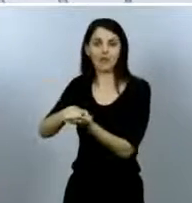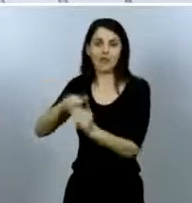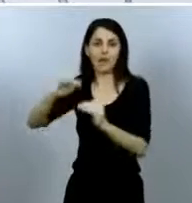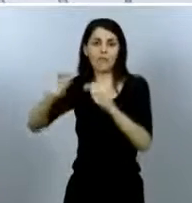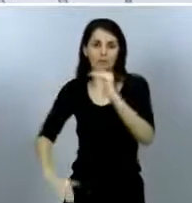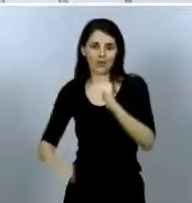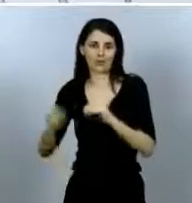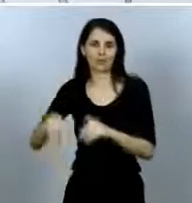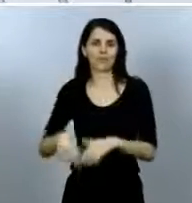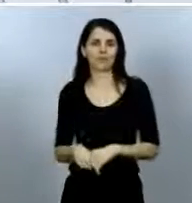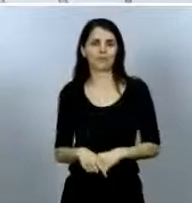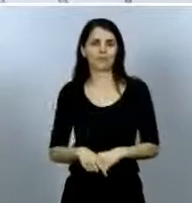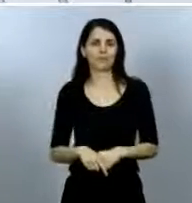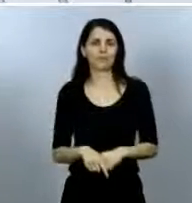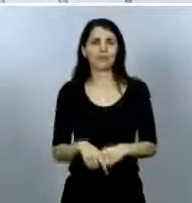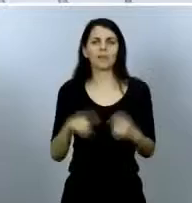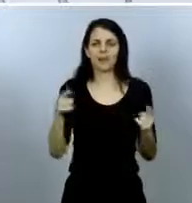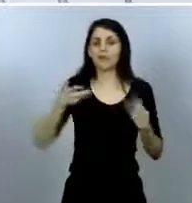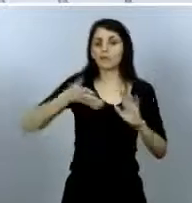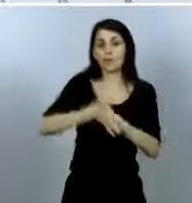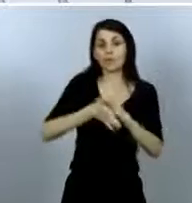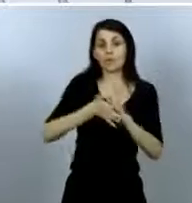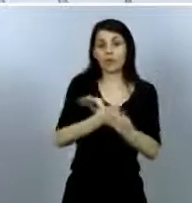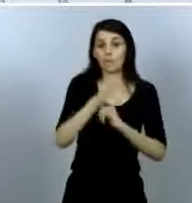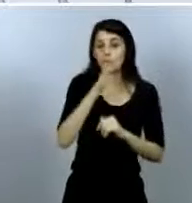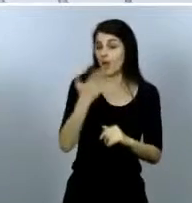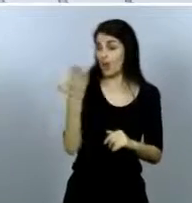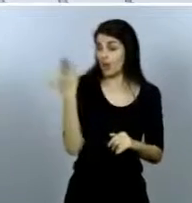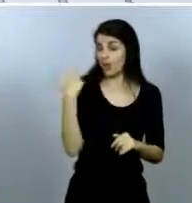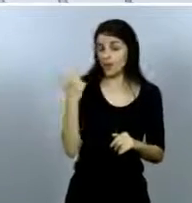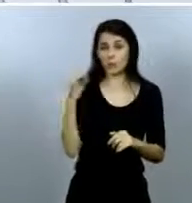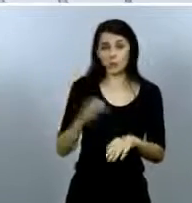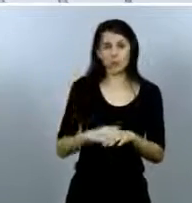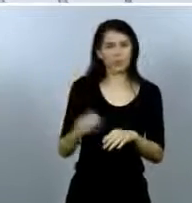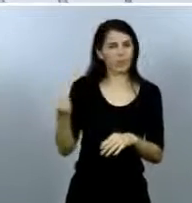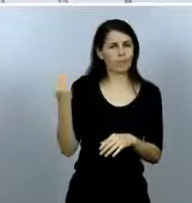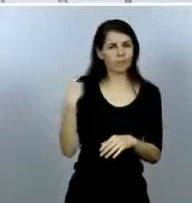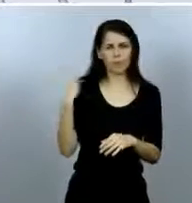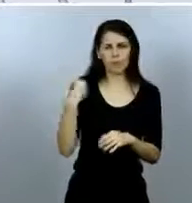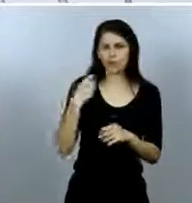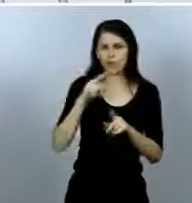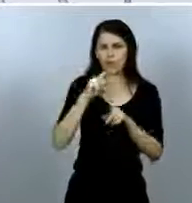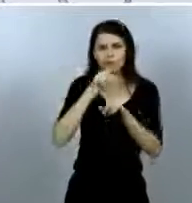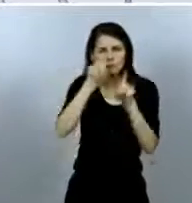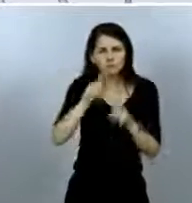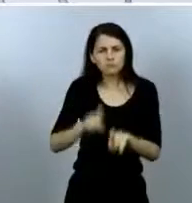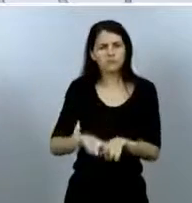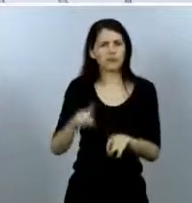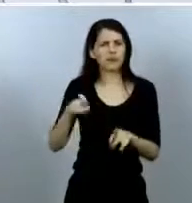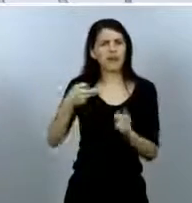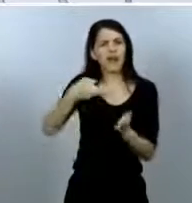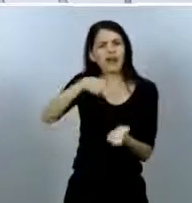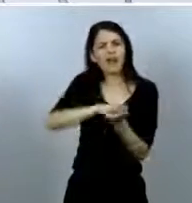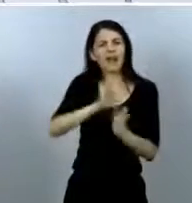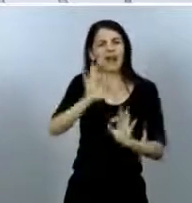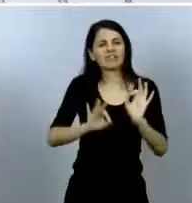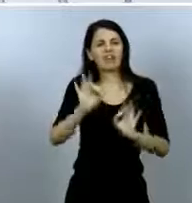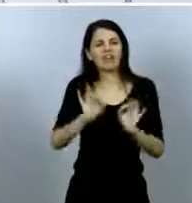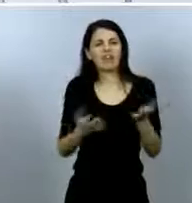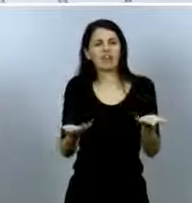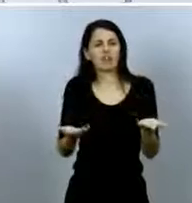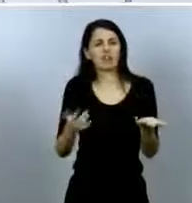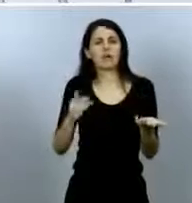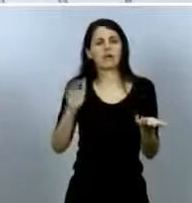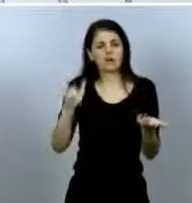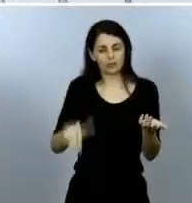ayer hubo muchas preguntas relacionadas con la letalidad y creo que es importante el que poquito a poco vayamos entendiendo cómo